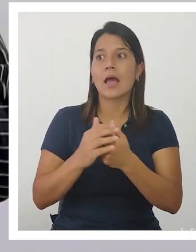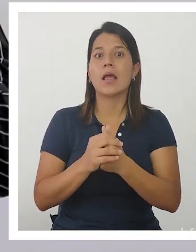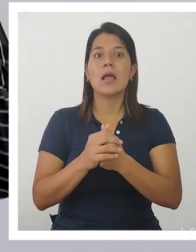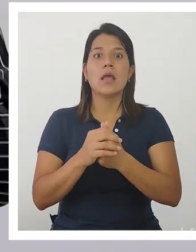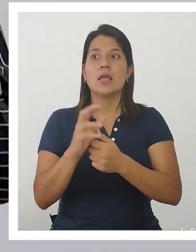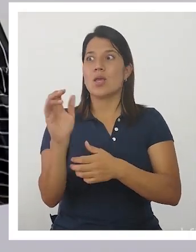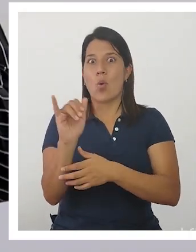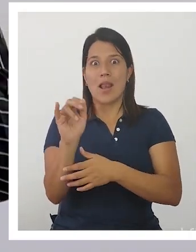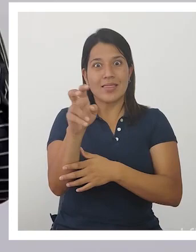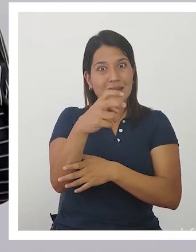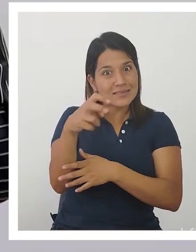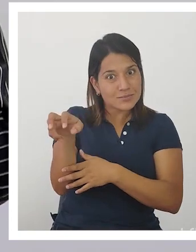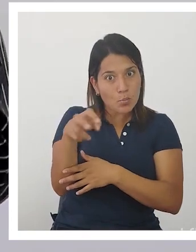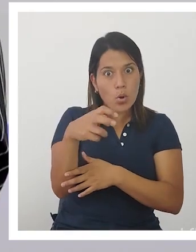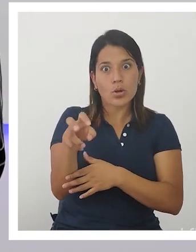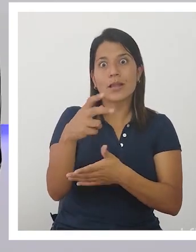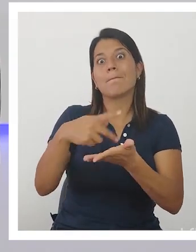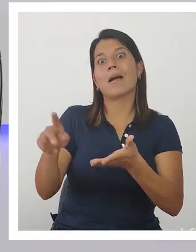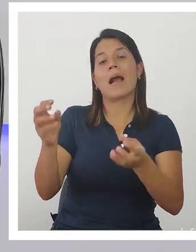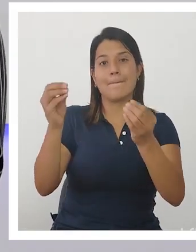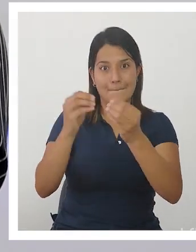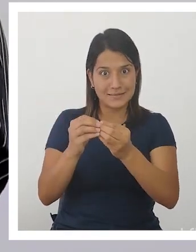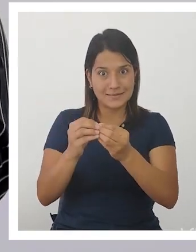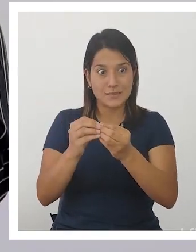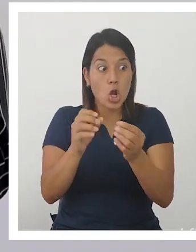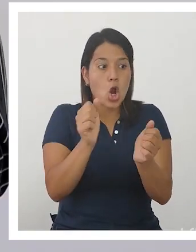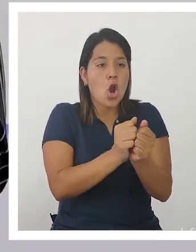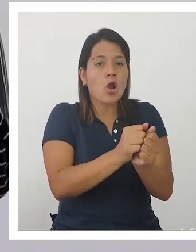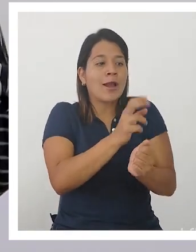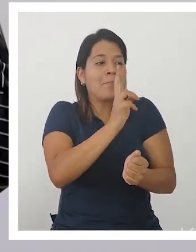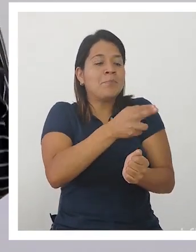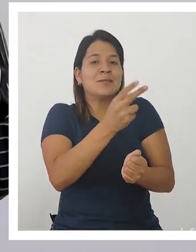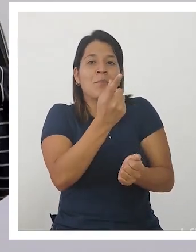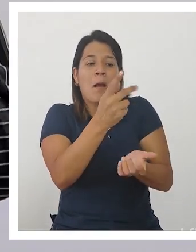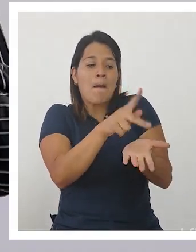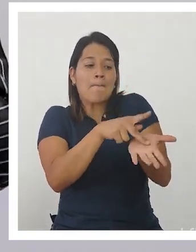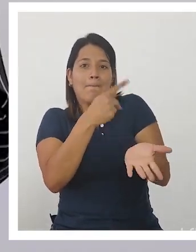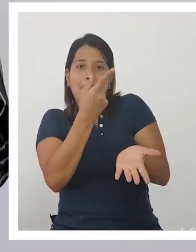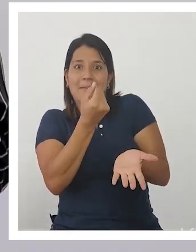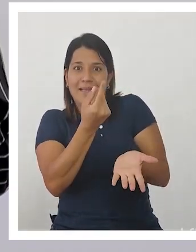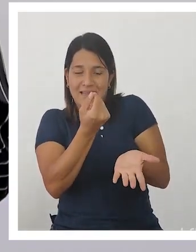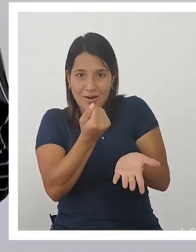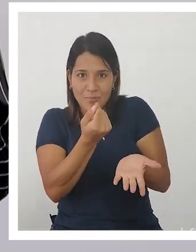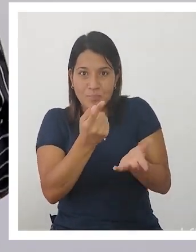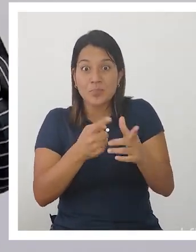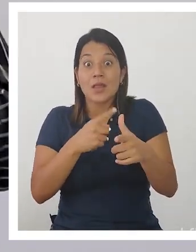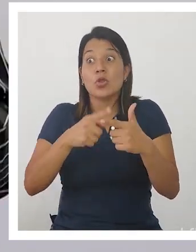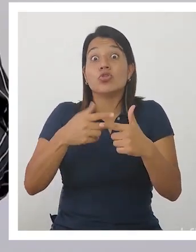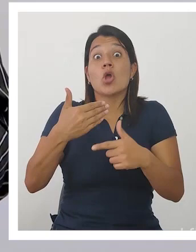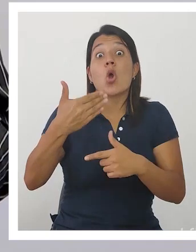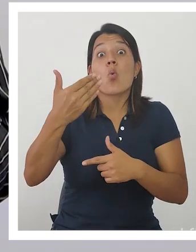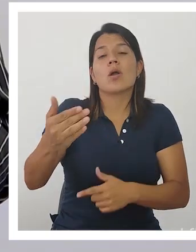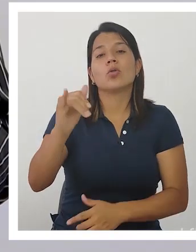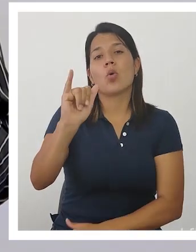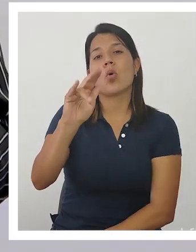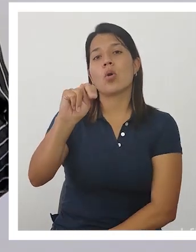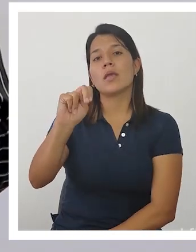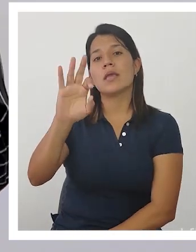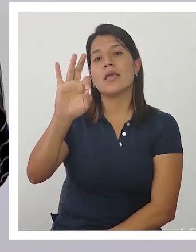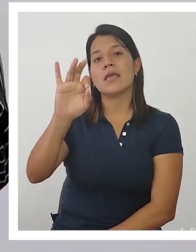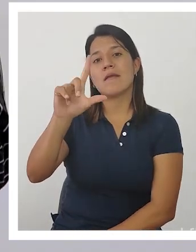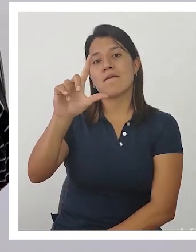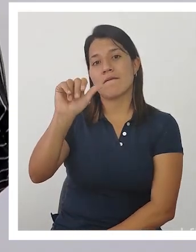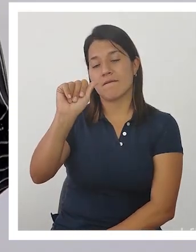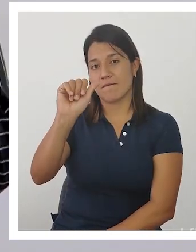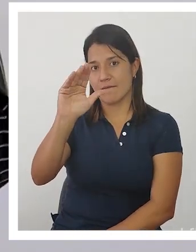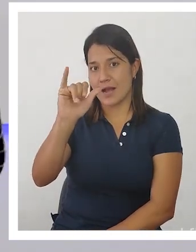también. Entonces, obviamente, cuando ya esa inflación llega a un 12.4, que fue lo que tuvimos en pandemia, que ya